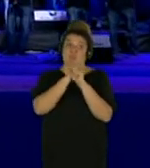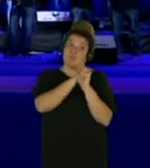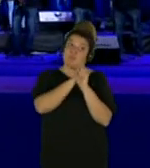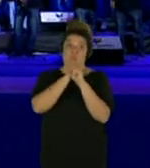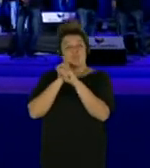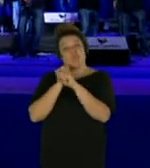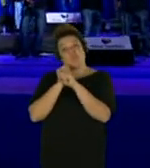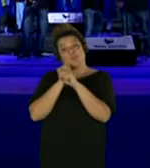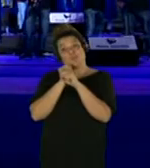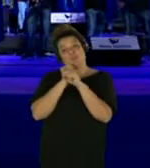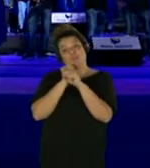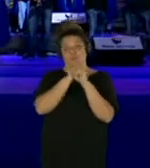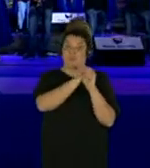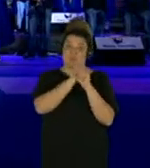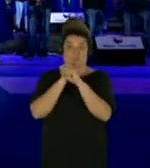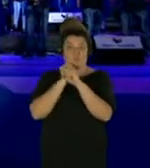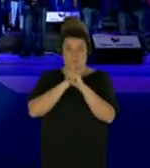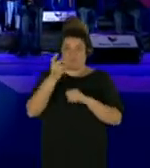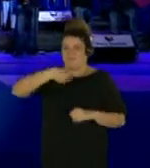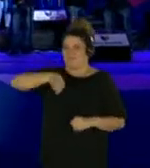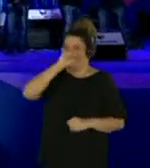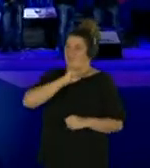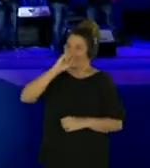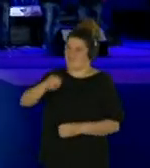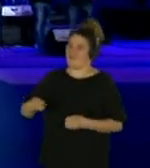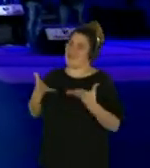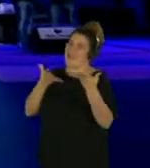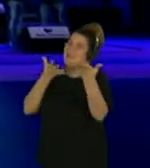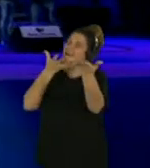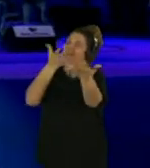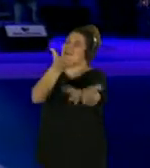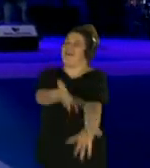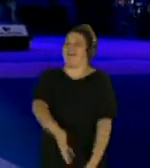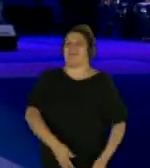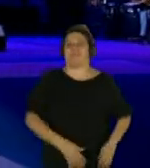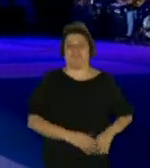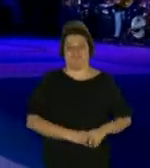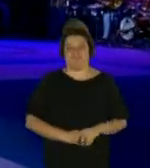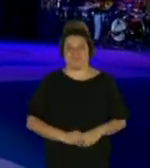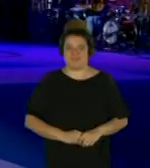Que trae la Ni Fu ni Fa.